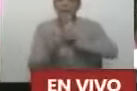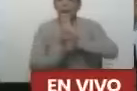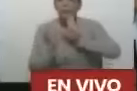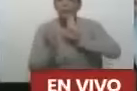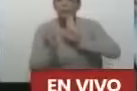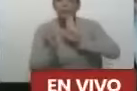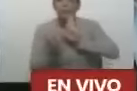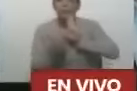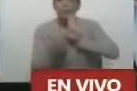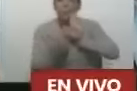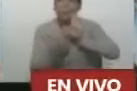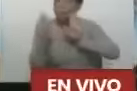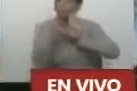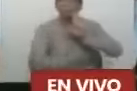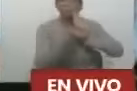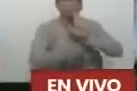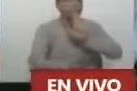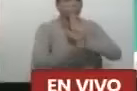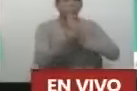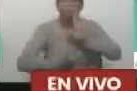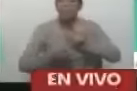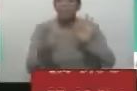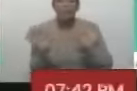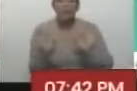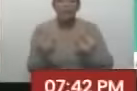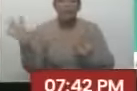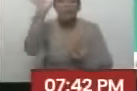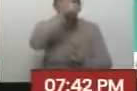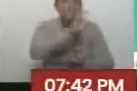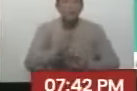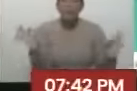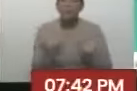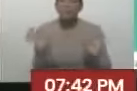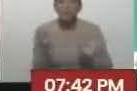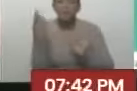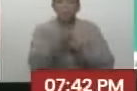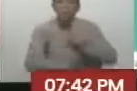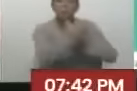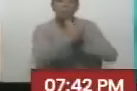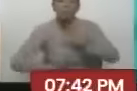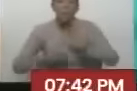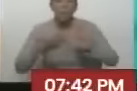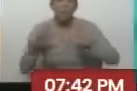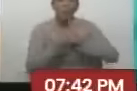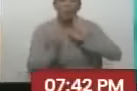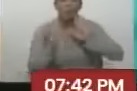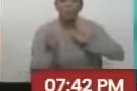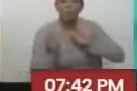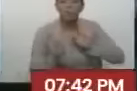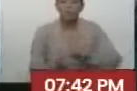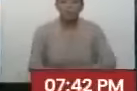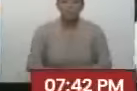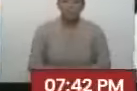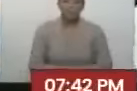Venezuela no la deroga nadie no hay colonialismo jurídico que pueda derogarla